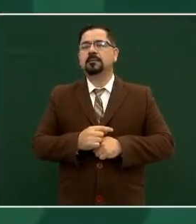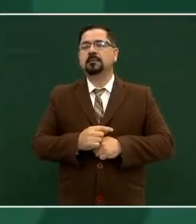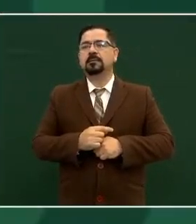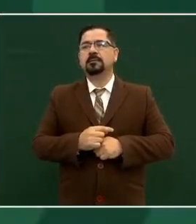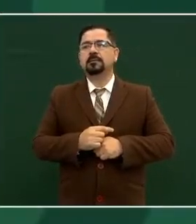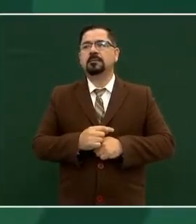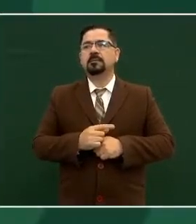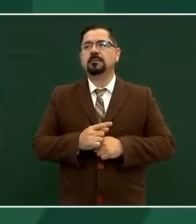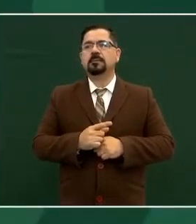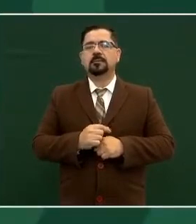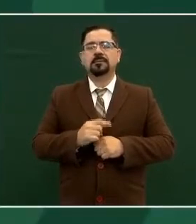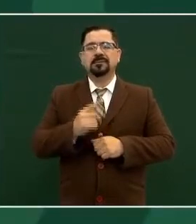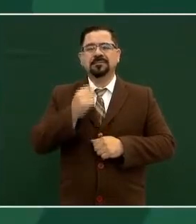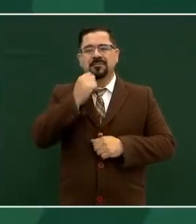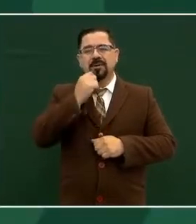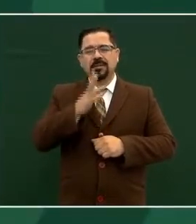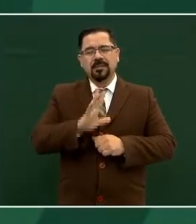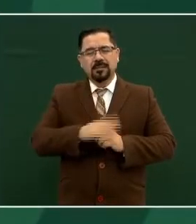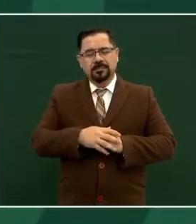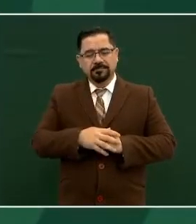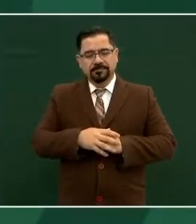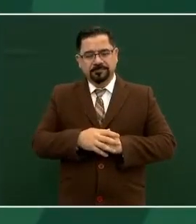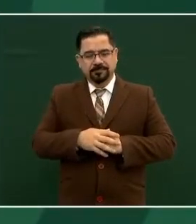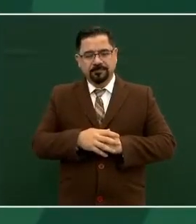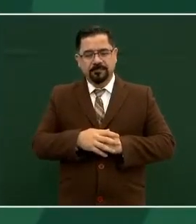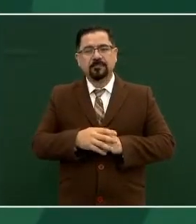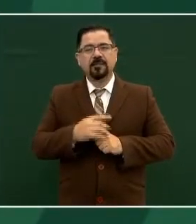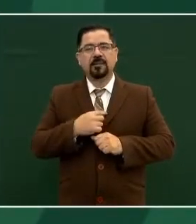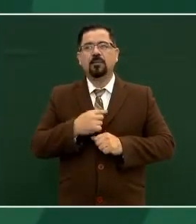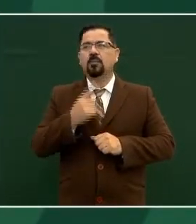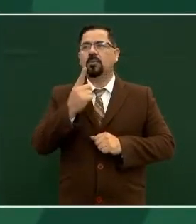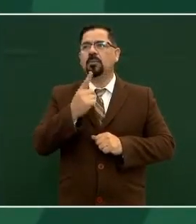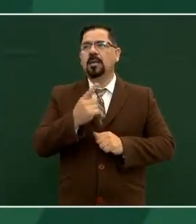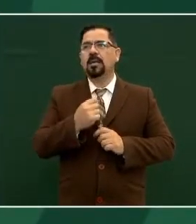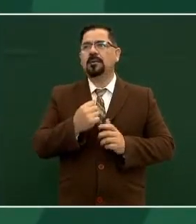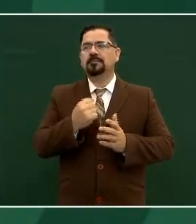como dice en mi pueblo, no le hace que sea una machaca.